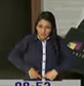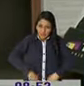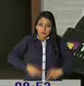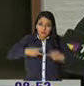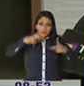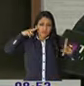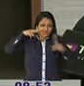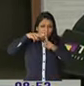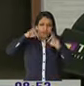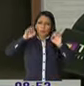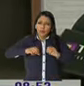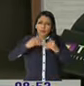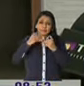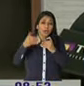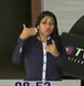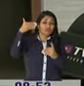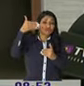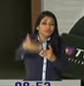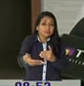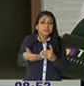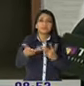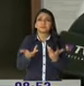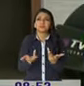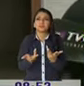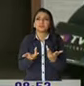visión y la utilización para lo que es